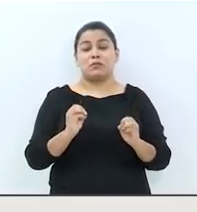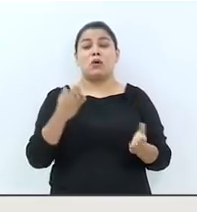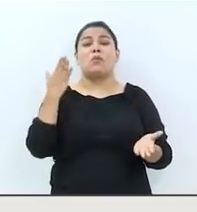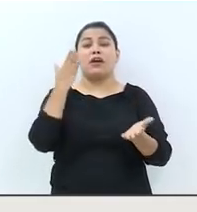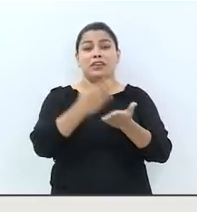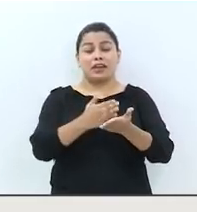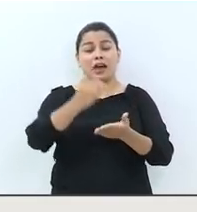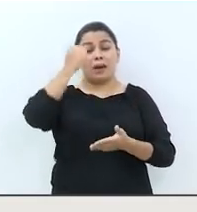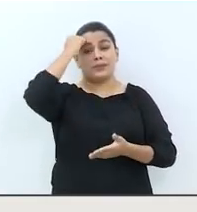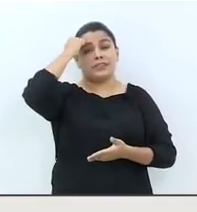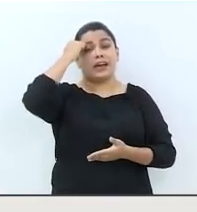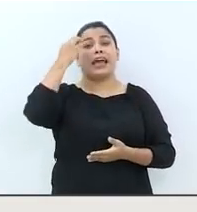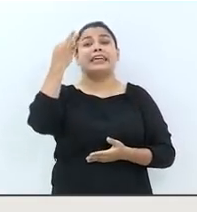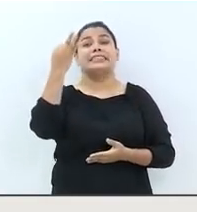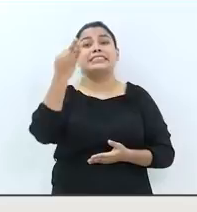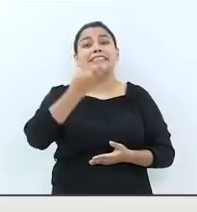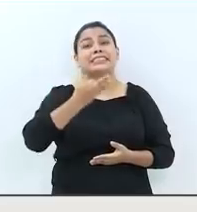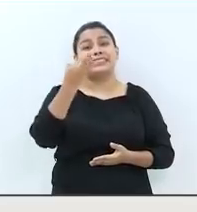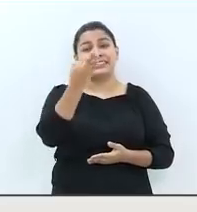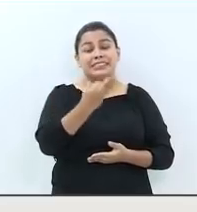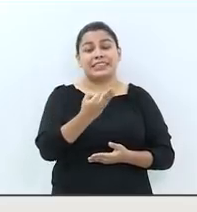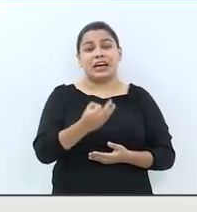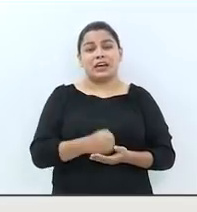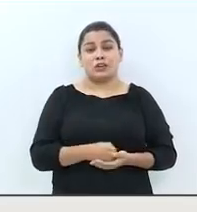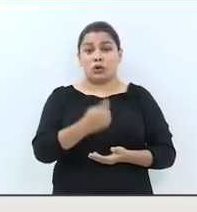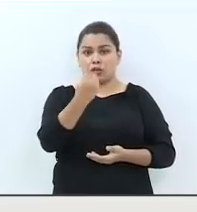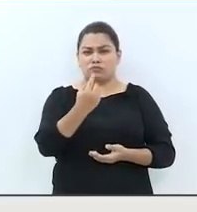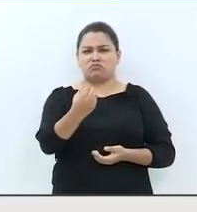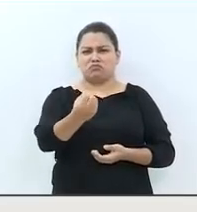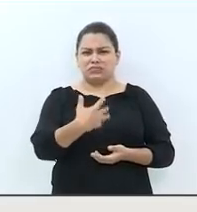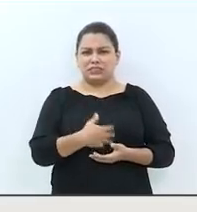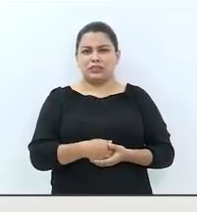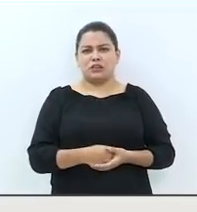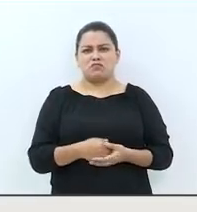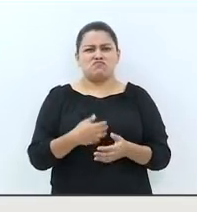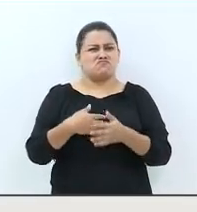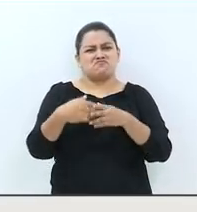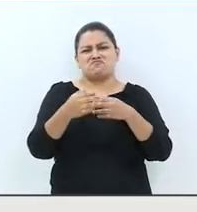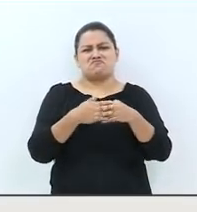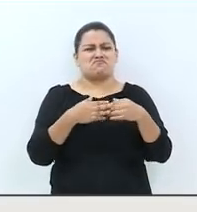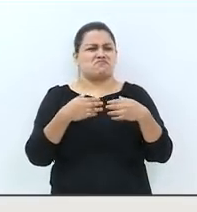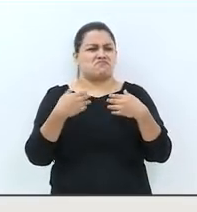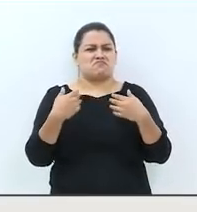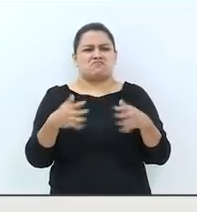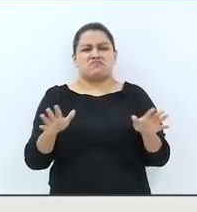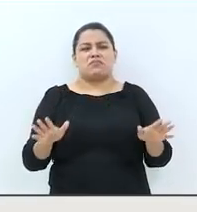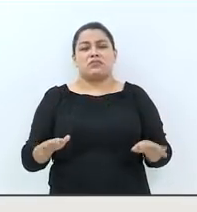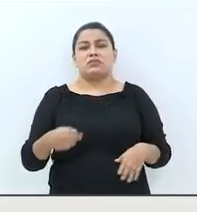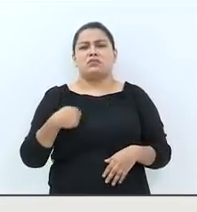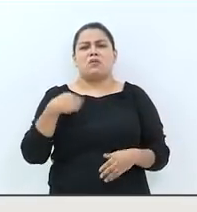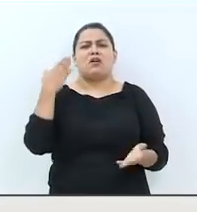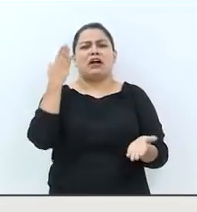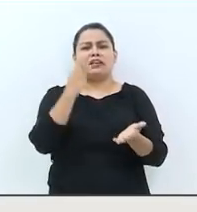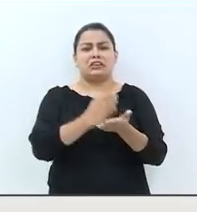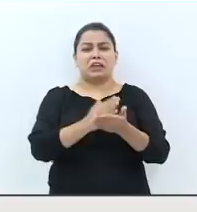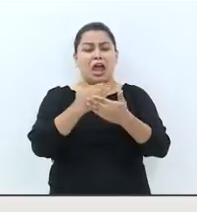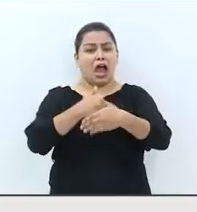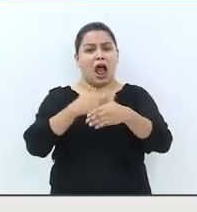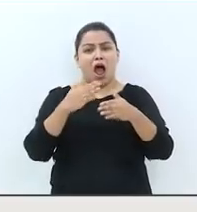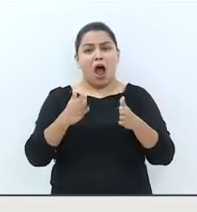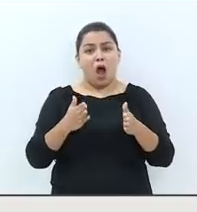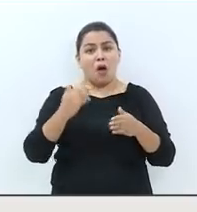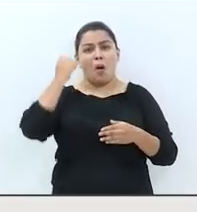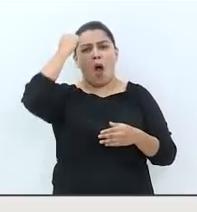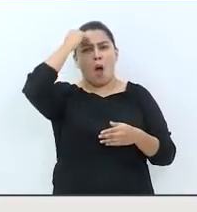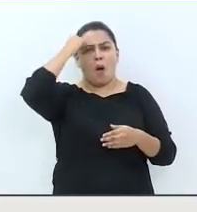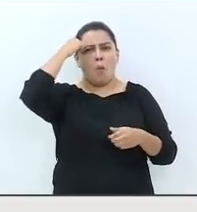llegar. Qué rico se sentiría, o sea, qué bien se siente que alguien te diga, no importa, no pasa nada, vamos a llegar. Salió mal, no te preocupes, no pasa